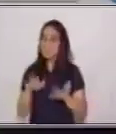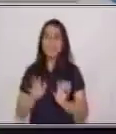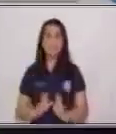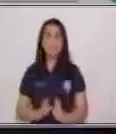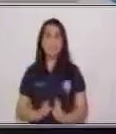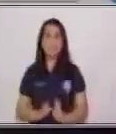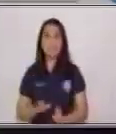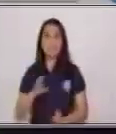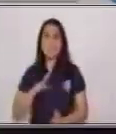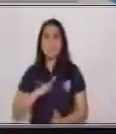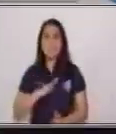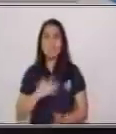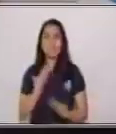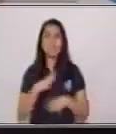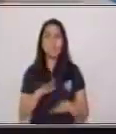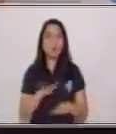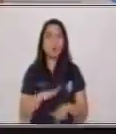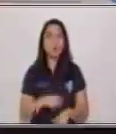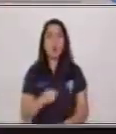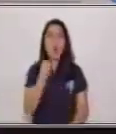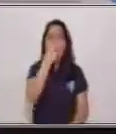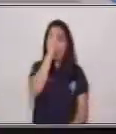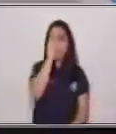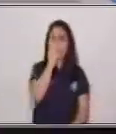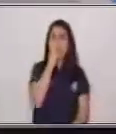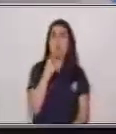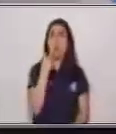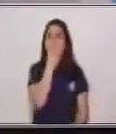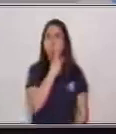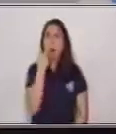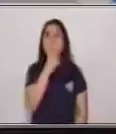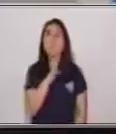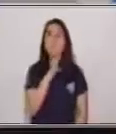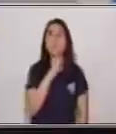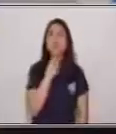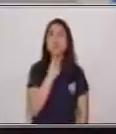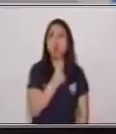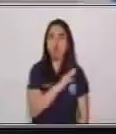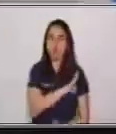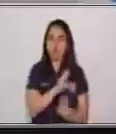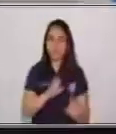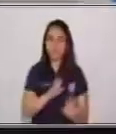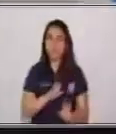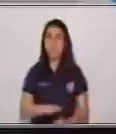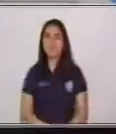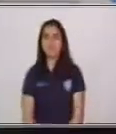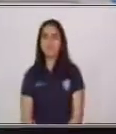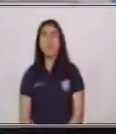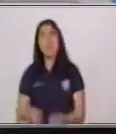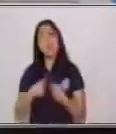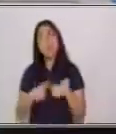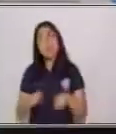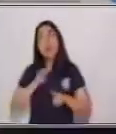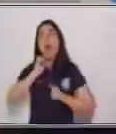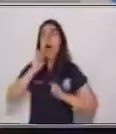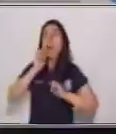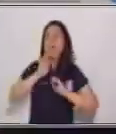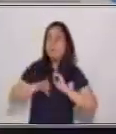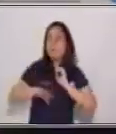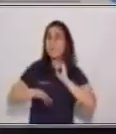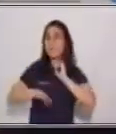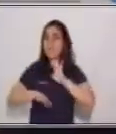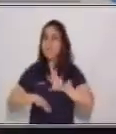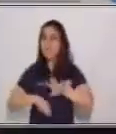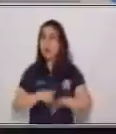acá. Pero hay casos especiales en los que sí necesitaremos acentuarlo ortográfica o